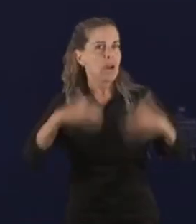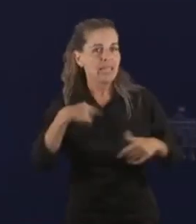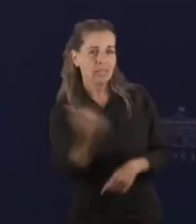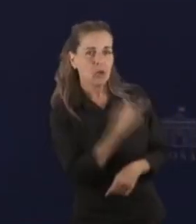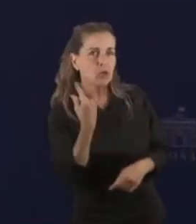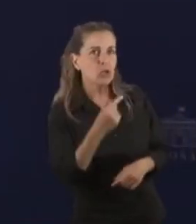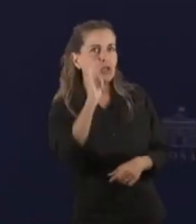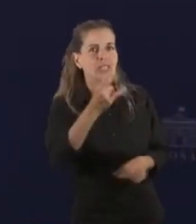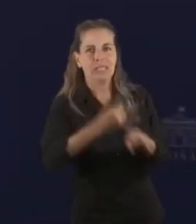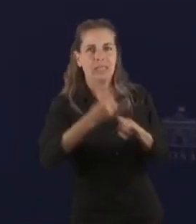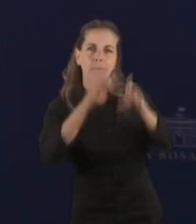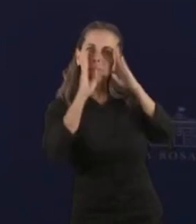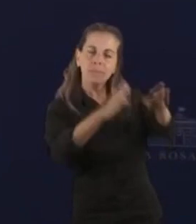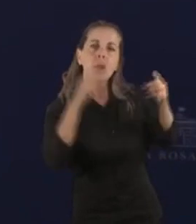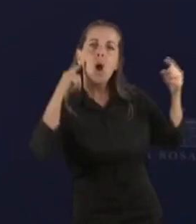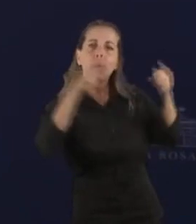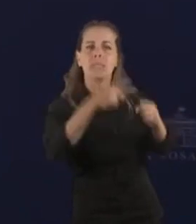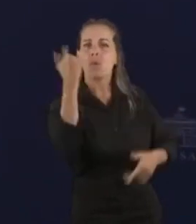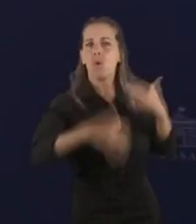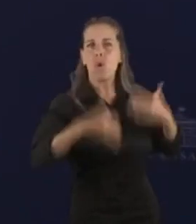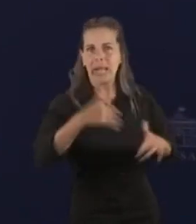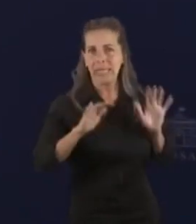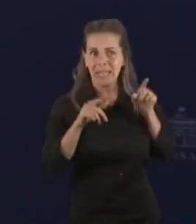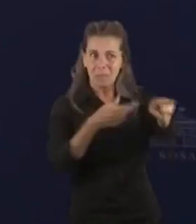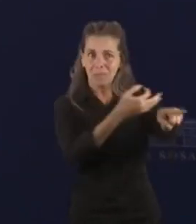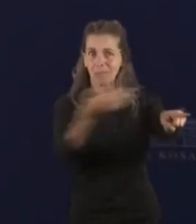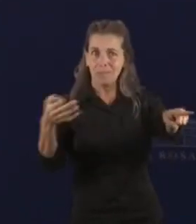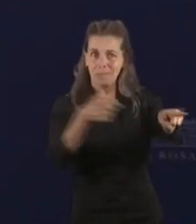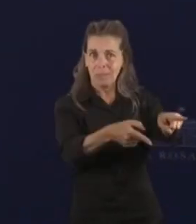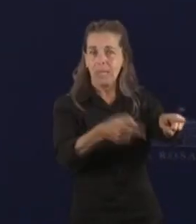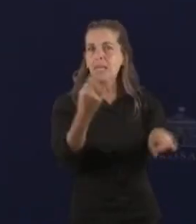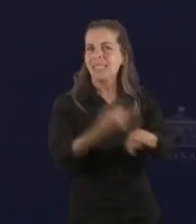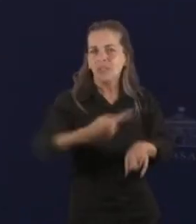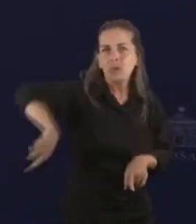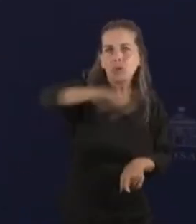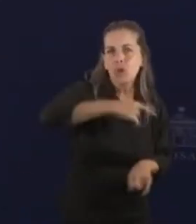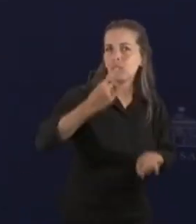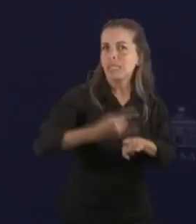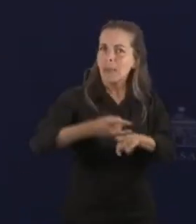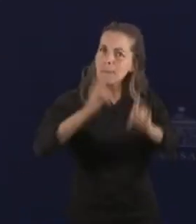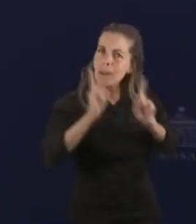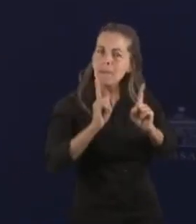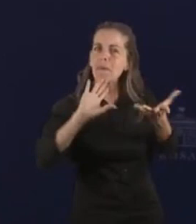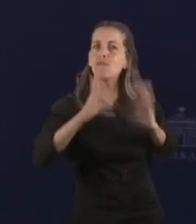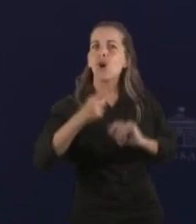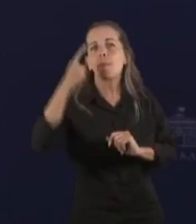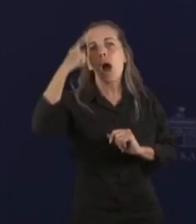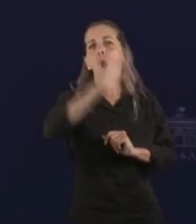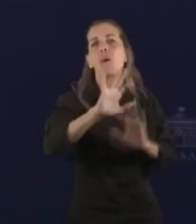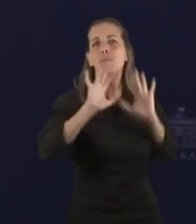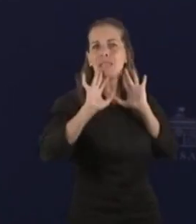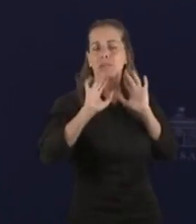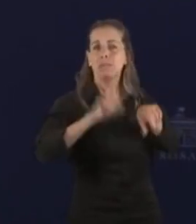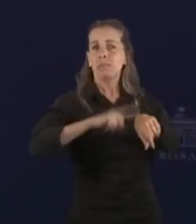Siempre fue una realidad y de hecho vos lo marcaste siempre nos mantuvimos en la misma posición mientras más